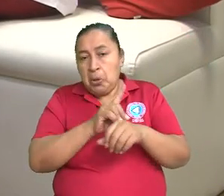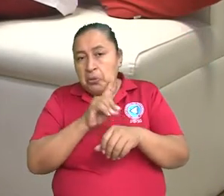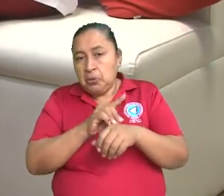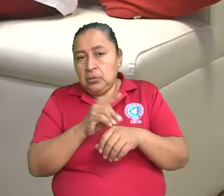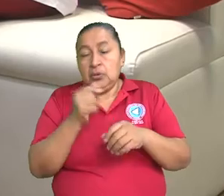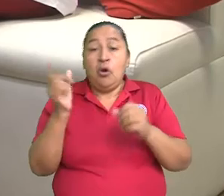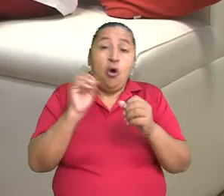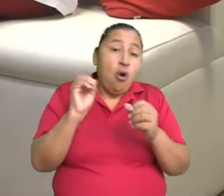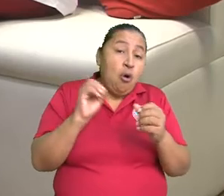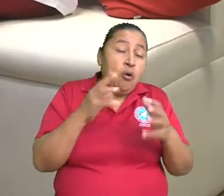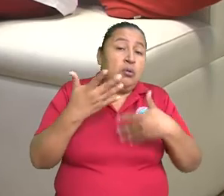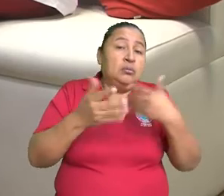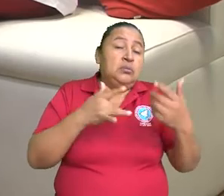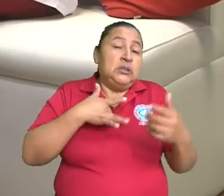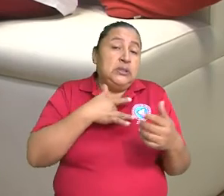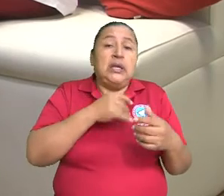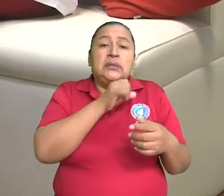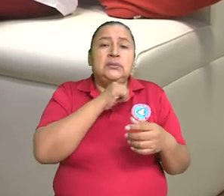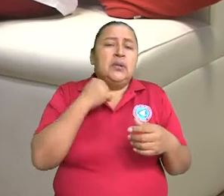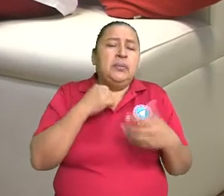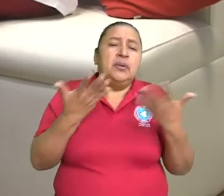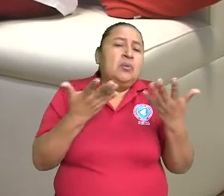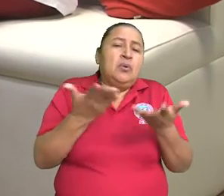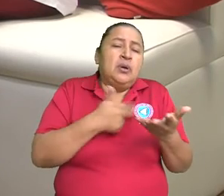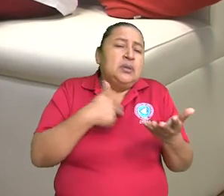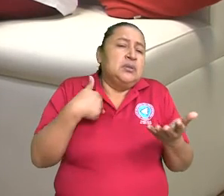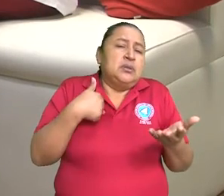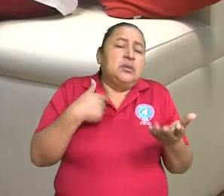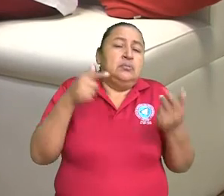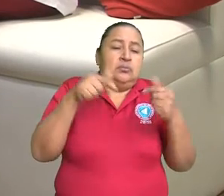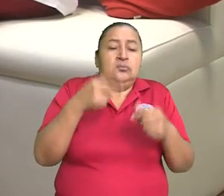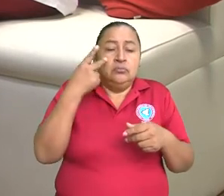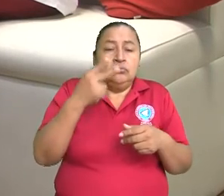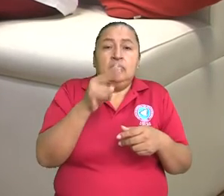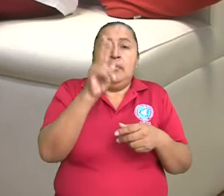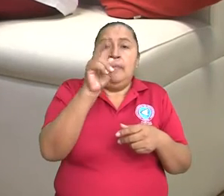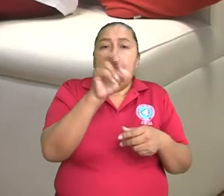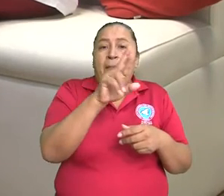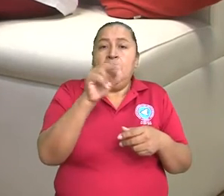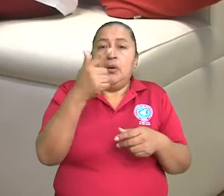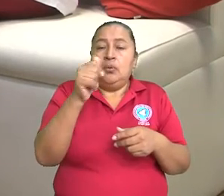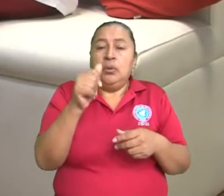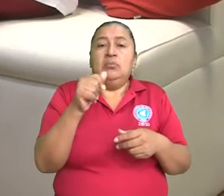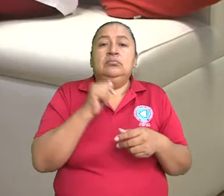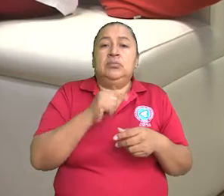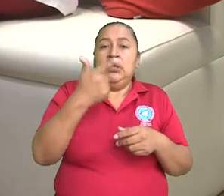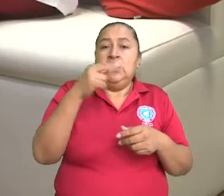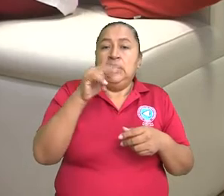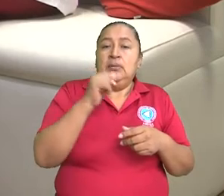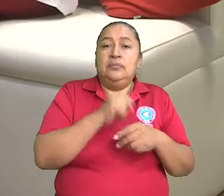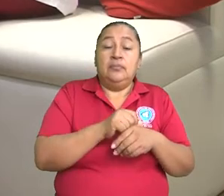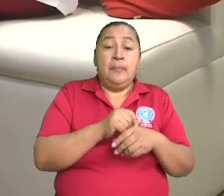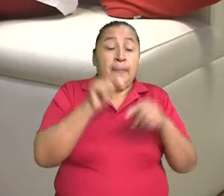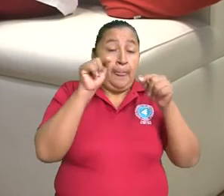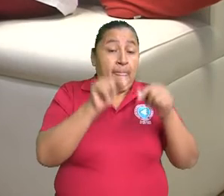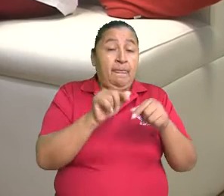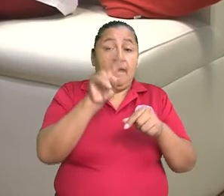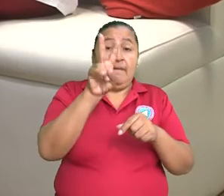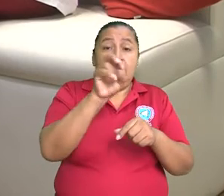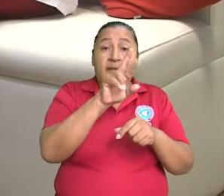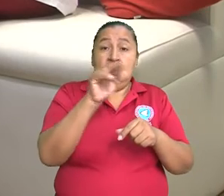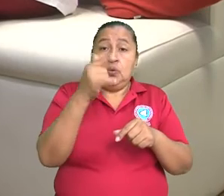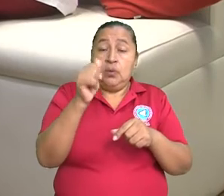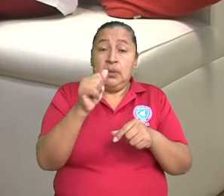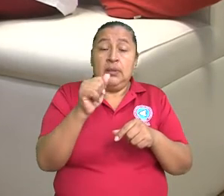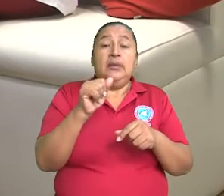vista? ¿Qué pruebas son necesarias para saber que estamos ante una verruga genital, doctora? La verruga genital es